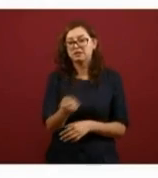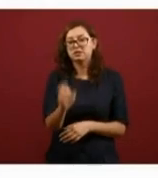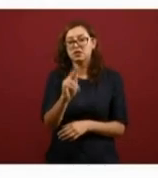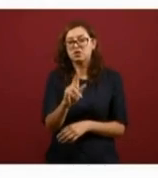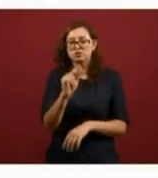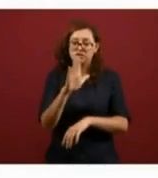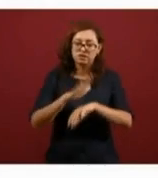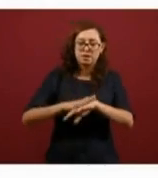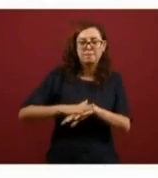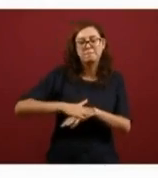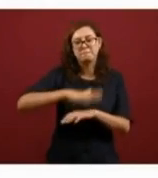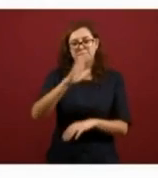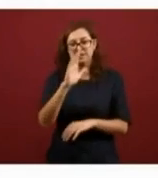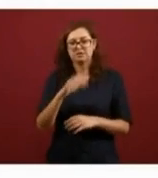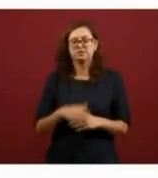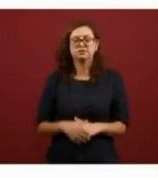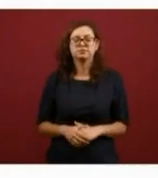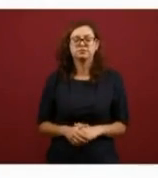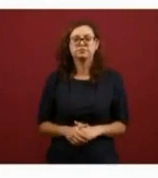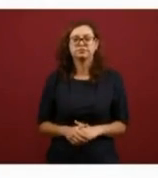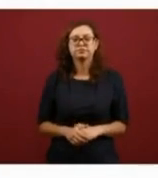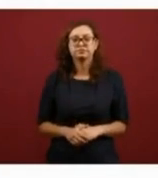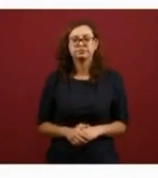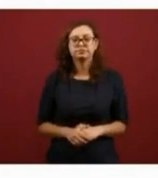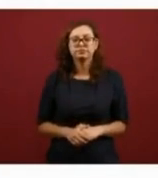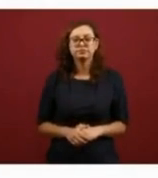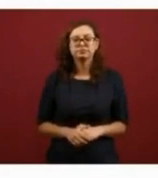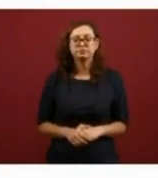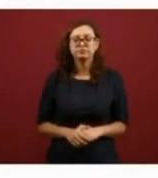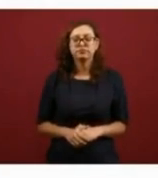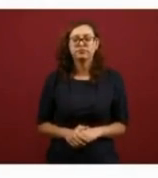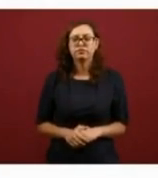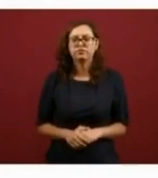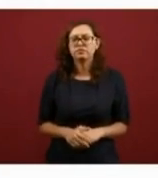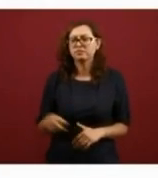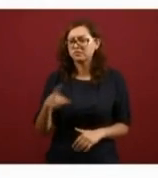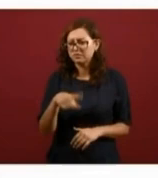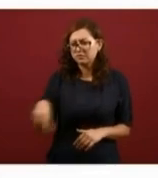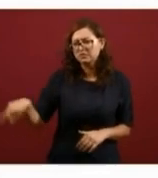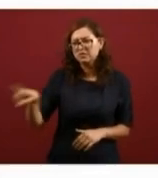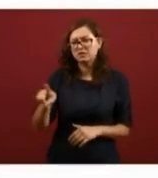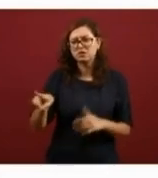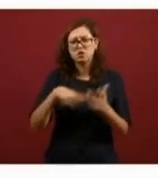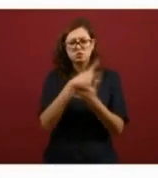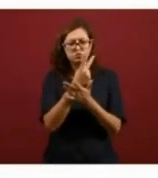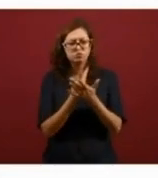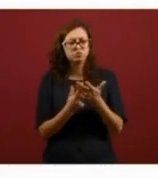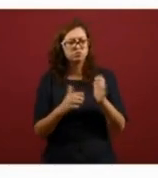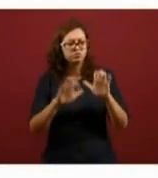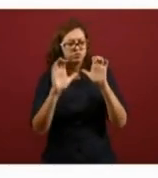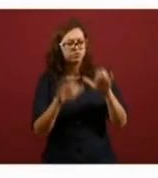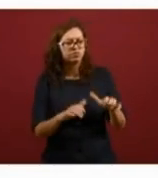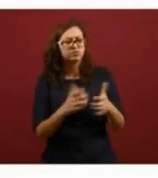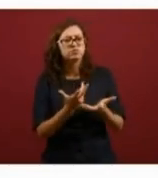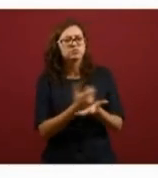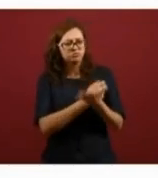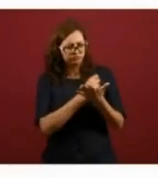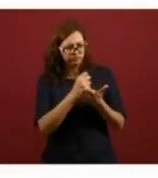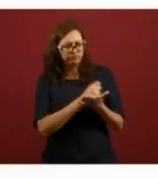7.380 más para los siguientes días. Para ser beneficiario de este programa de crédito a la palabra,